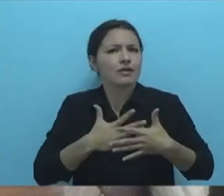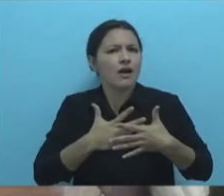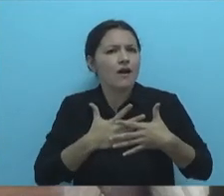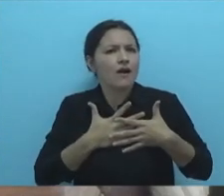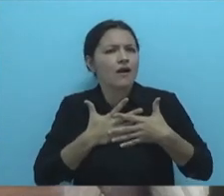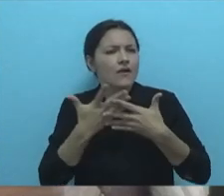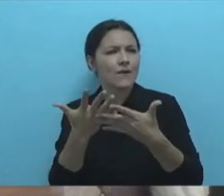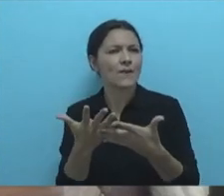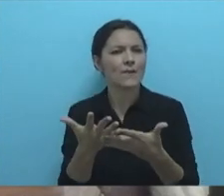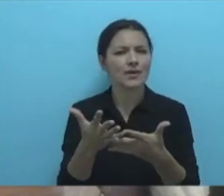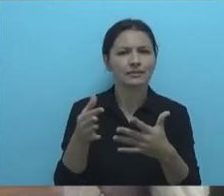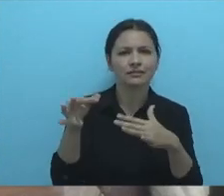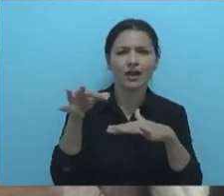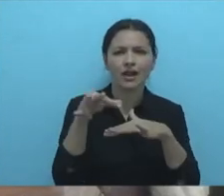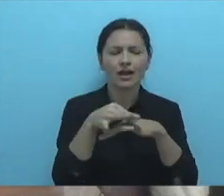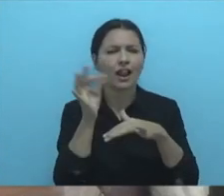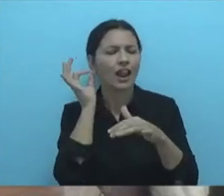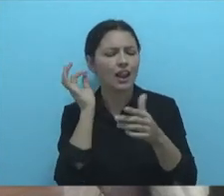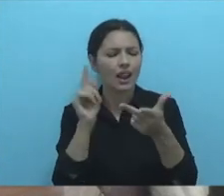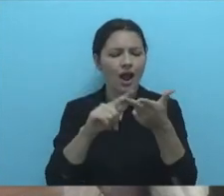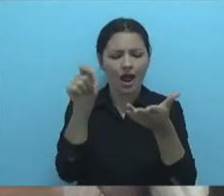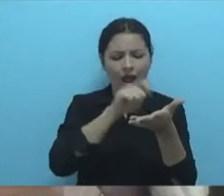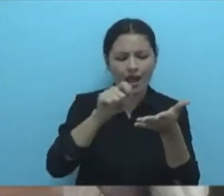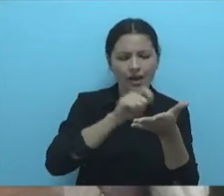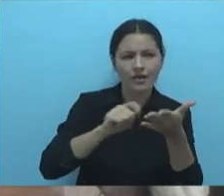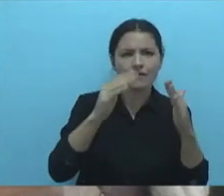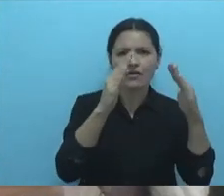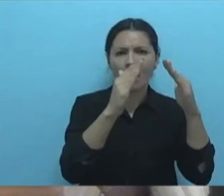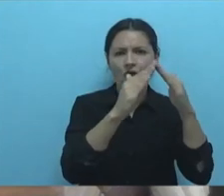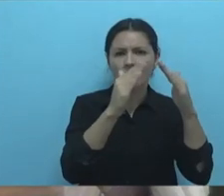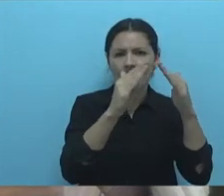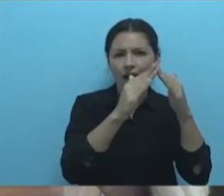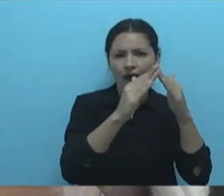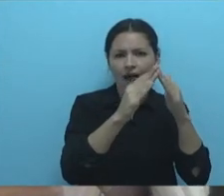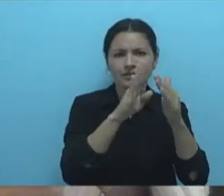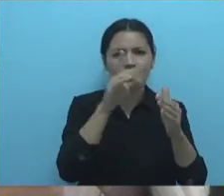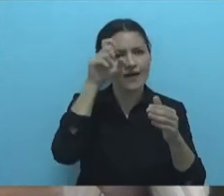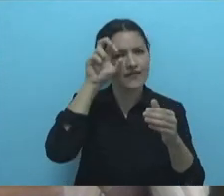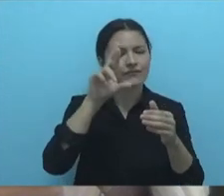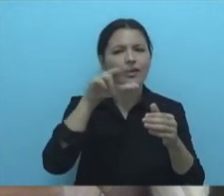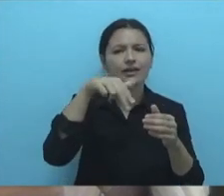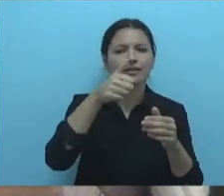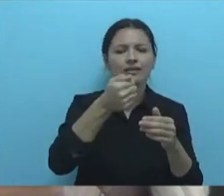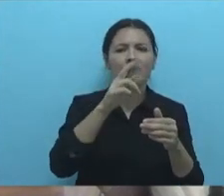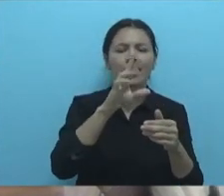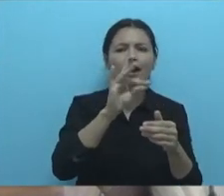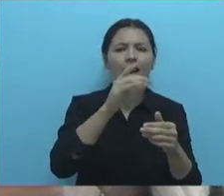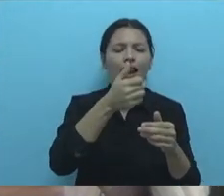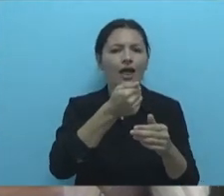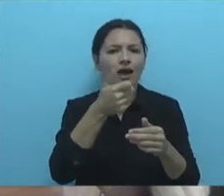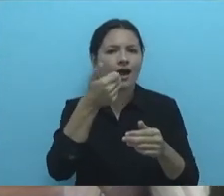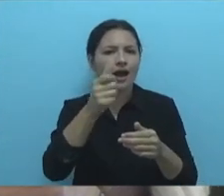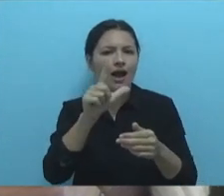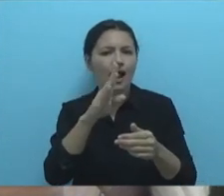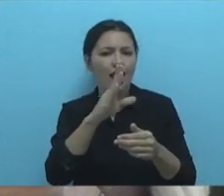de la casa de bernarda Alba De Bodas de Sangre de Poeta en Nueva York Federico